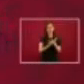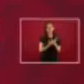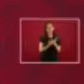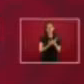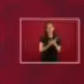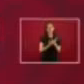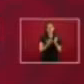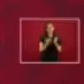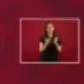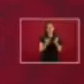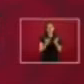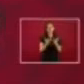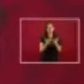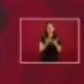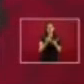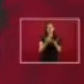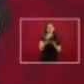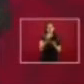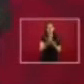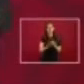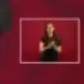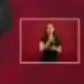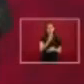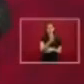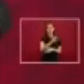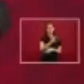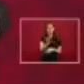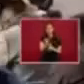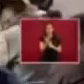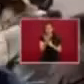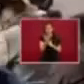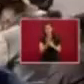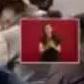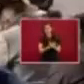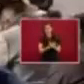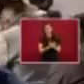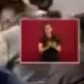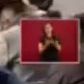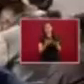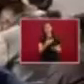pues se nos acabó el tiempo, Paco. Muchas gracias, Luis Miguel. Cuídate mucho. Vamos a una brevísima pausa, regresamos.